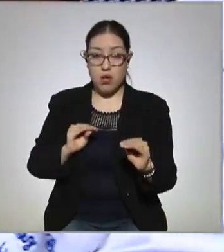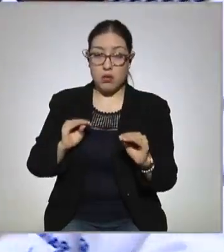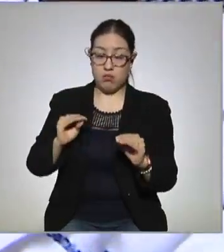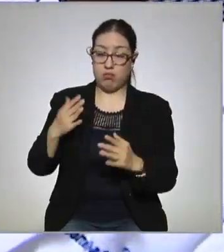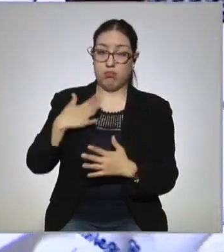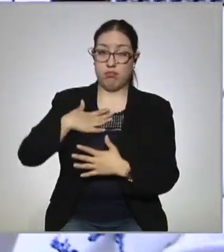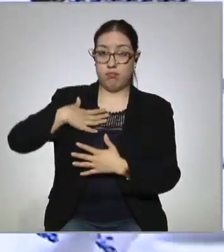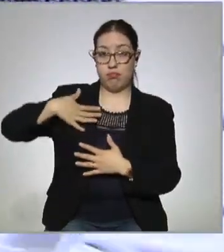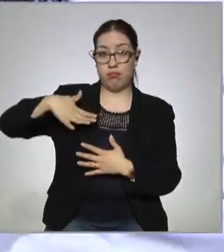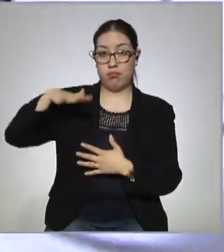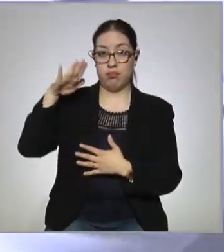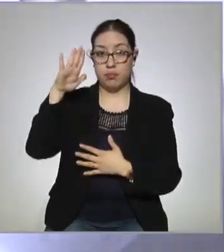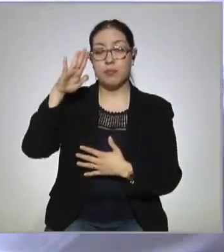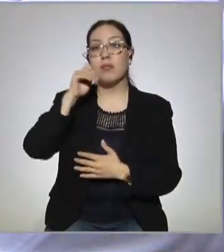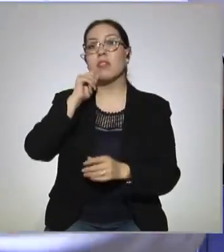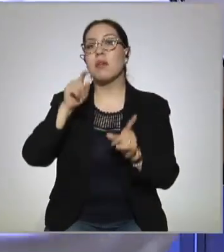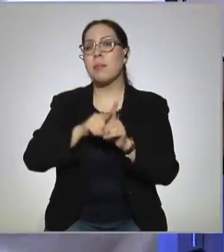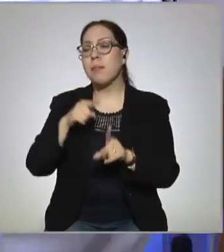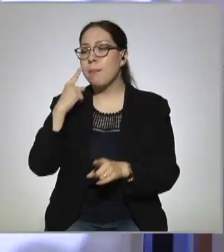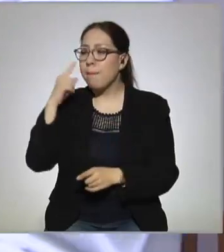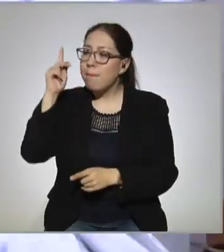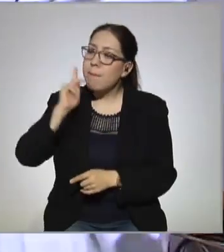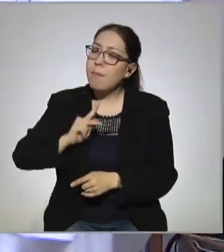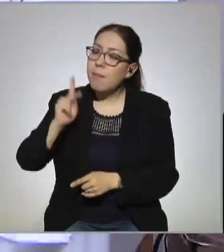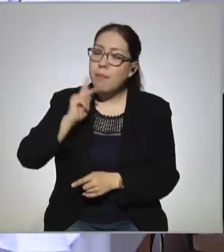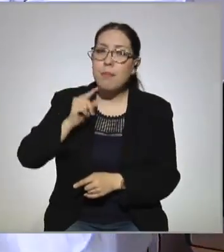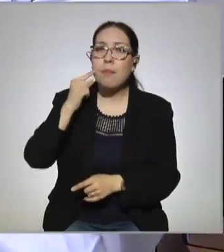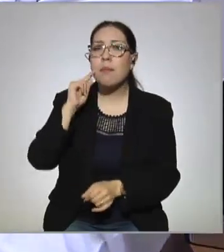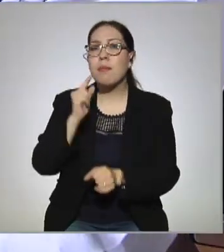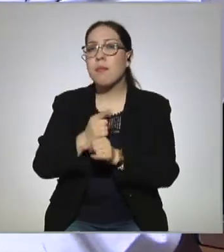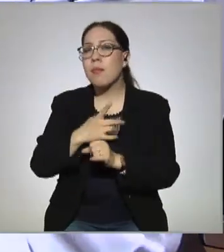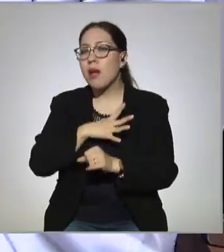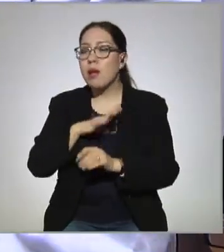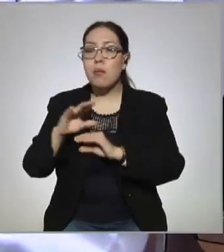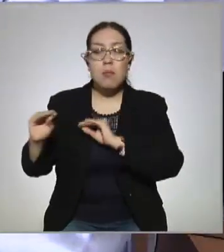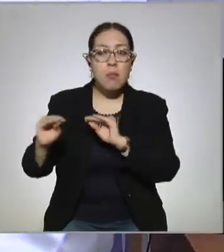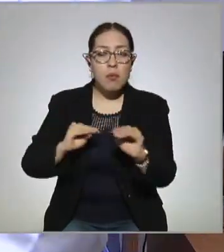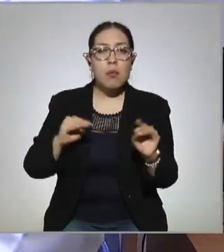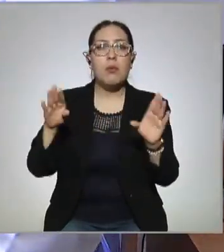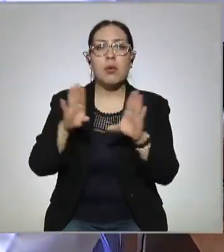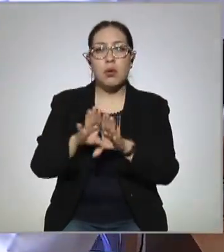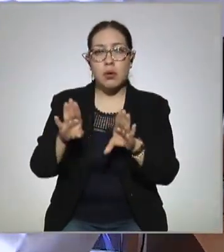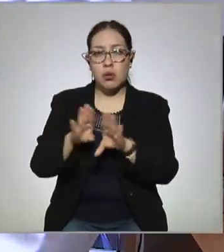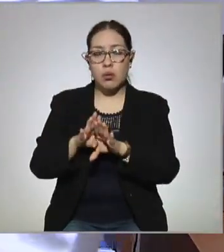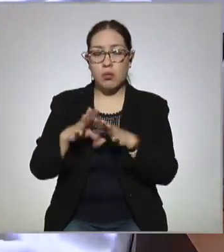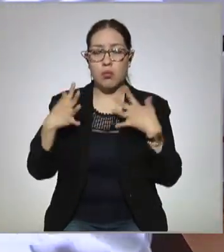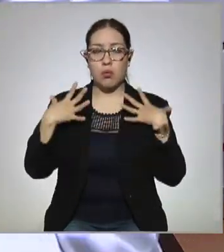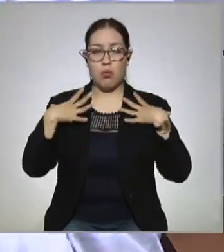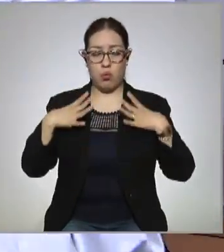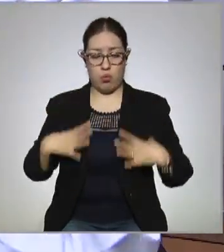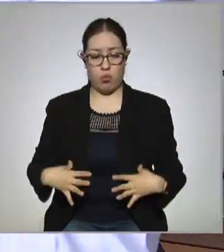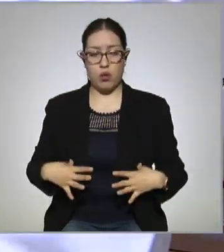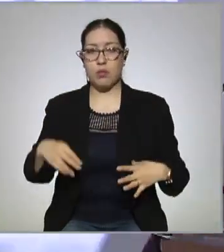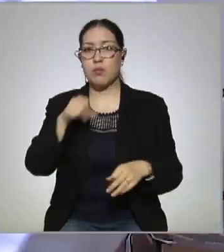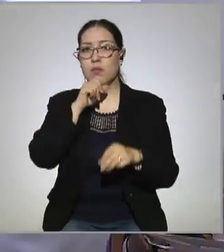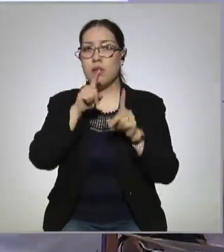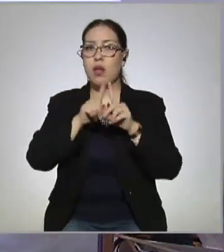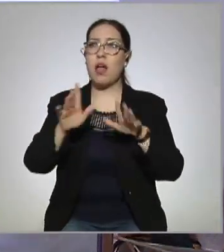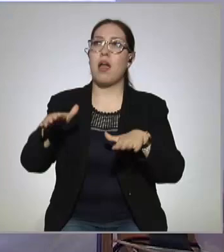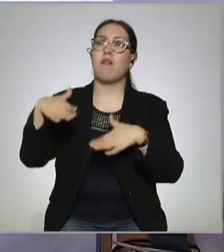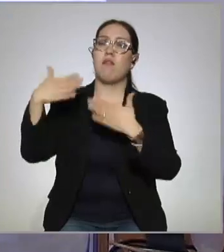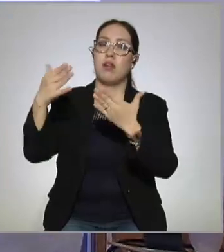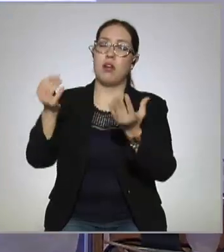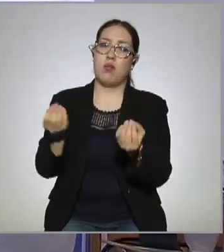brazo, y además en estas pruebas físicas también vamos a evaluar los movimientos de rotación del brazo, de rotación hacia afuera y